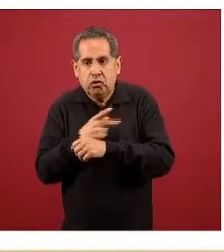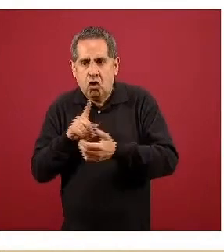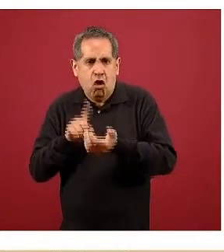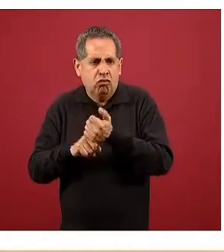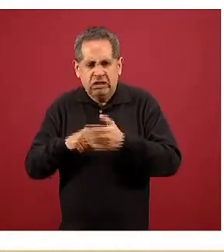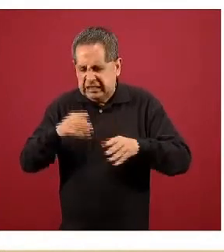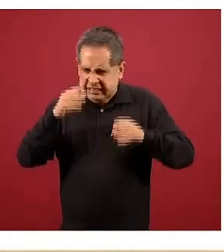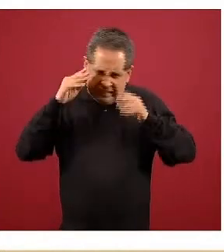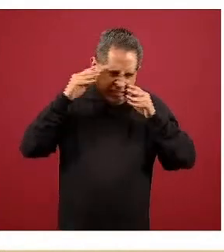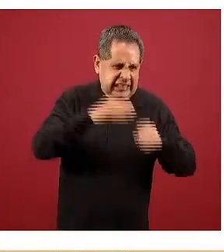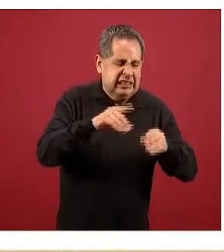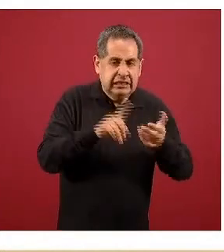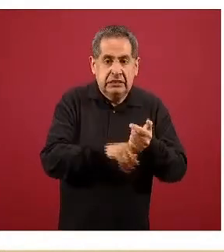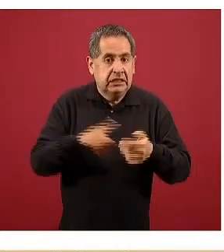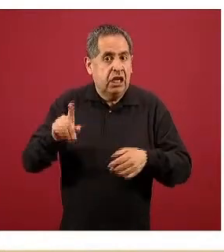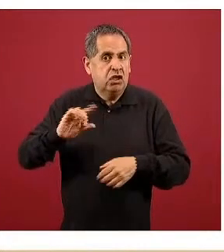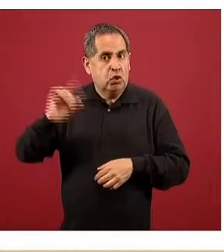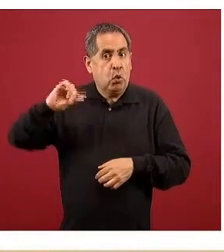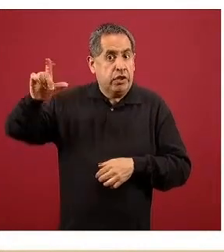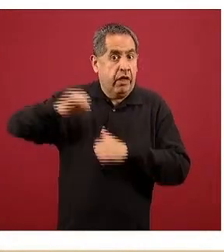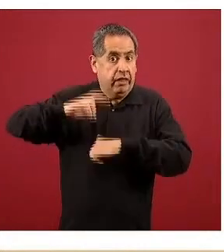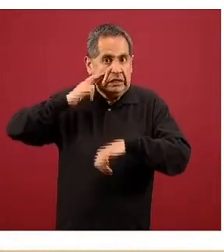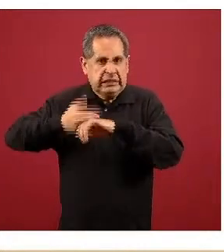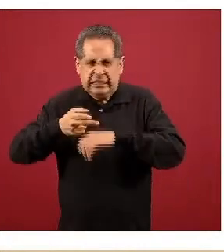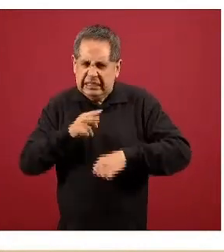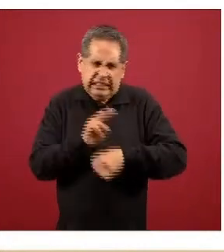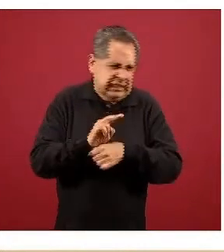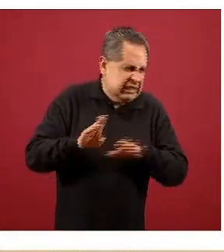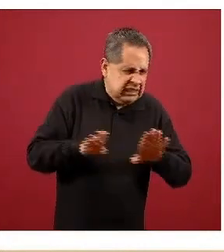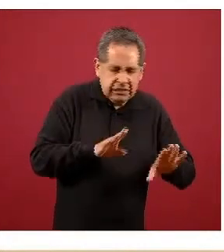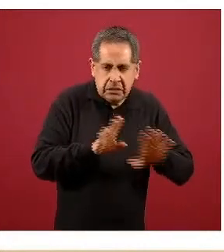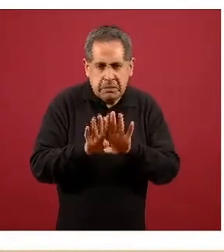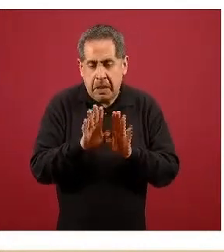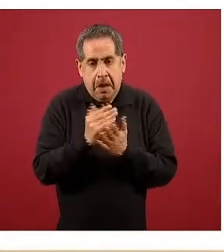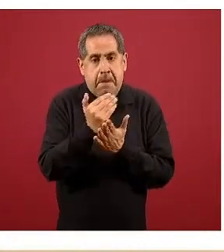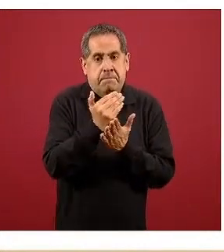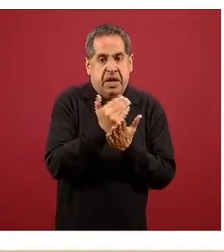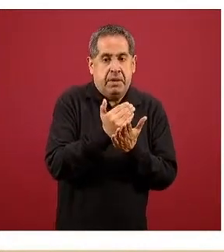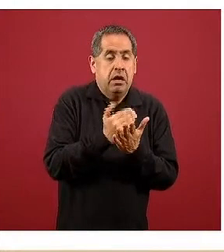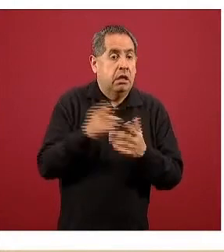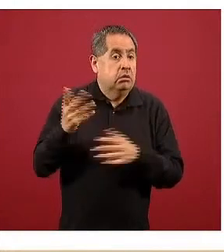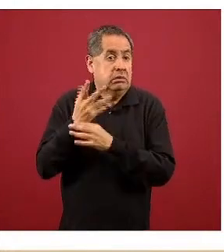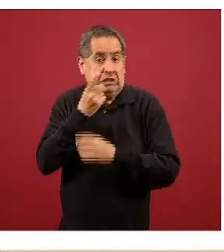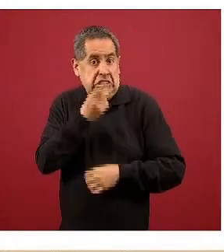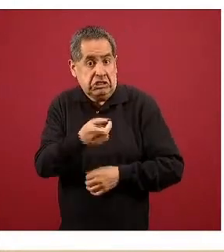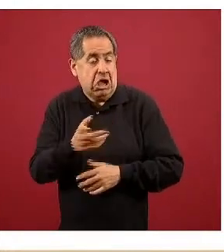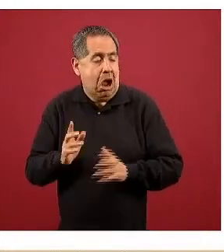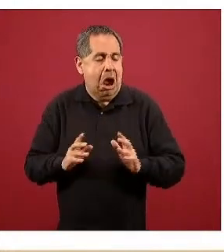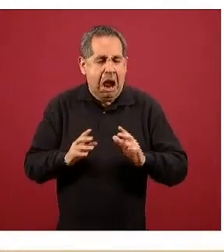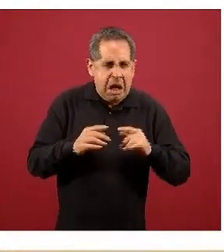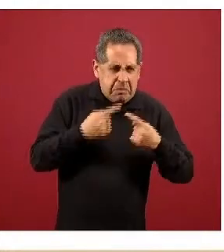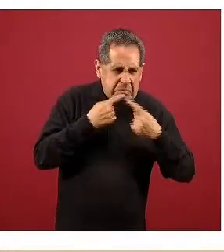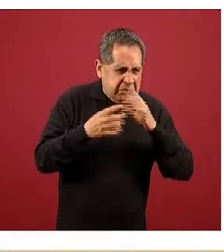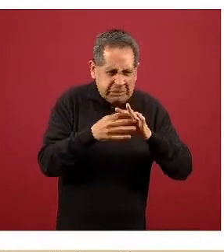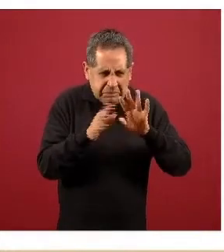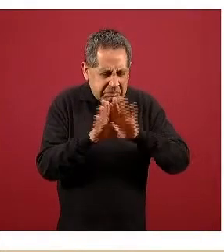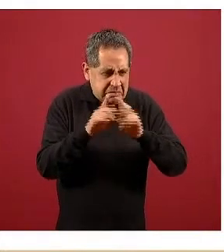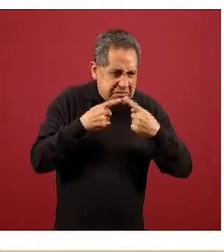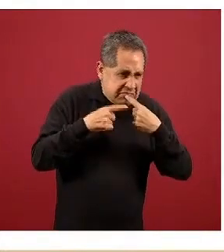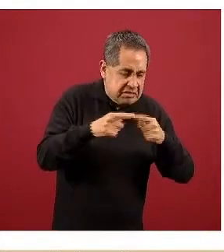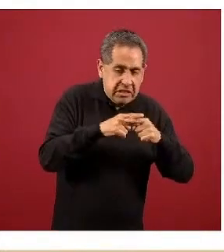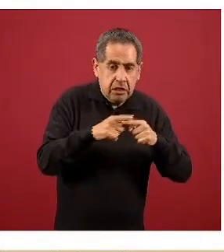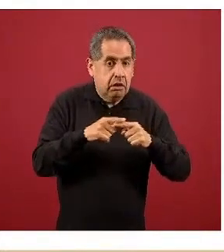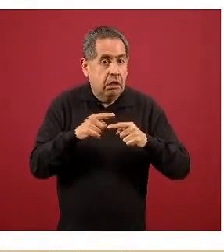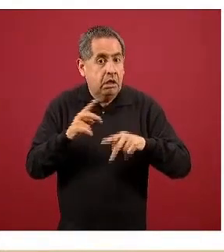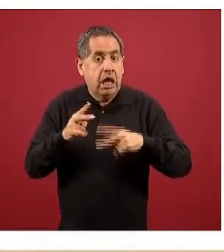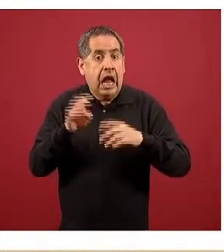intervención directa y específica de parte de las autoridades locales. Así fue como lo comentaron con nosotros, que habían ido